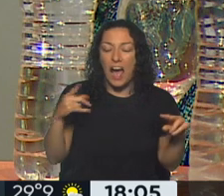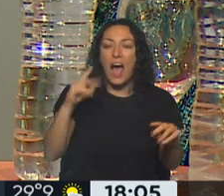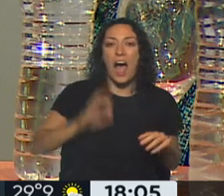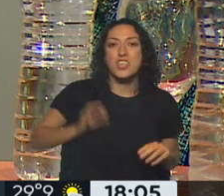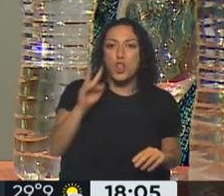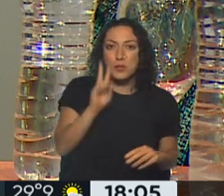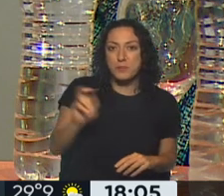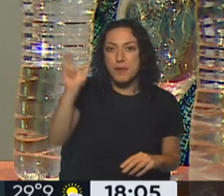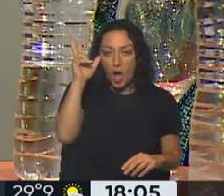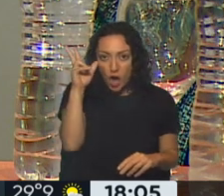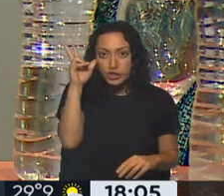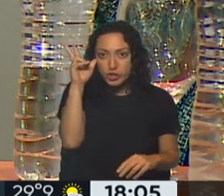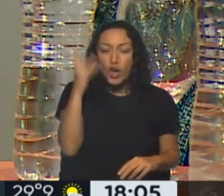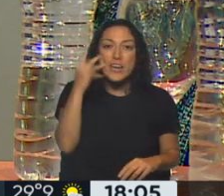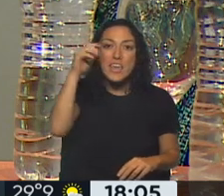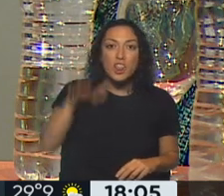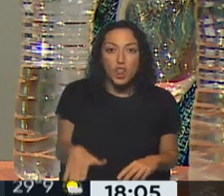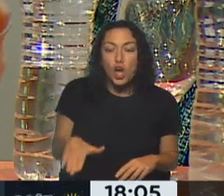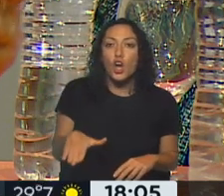2008, el nieto